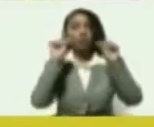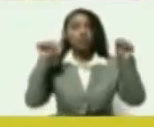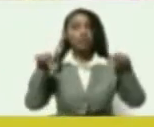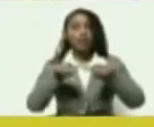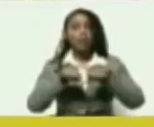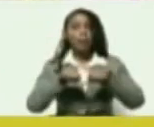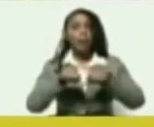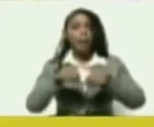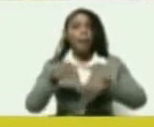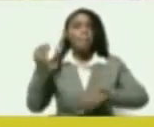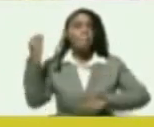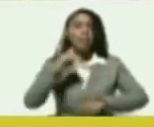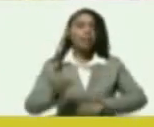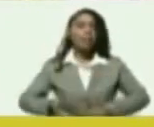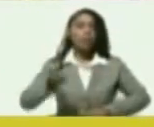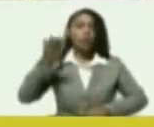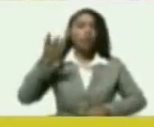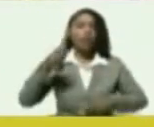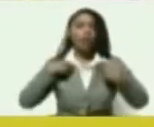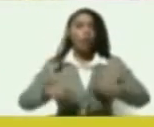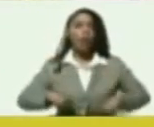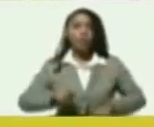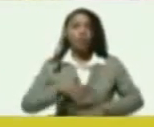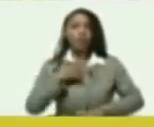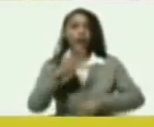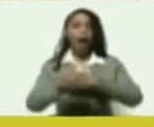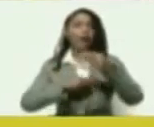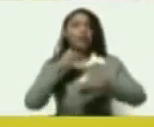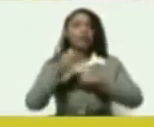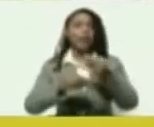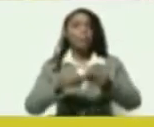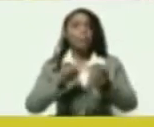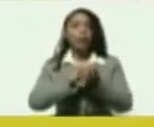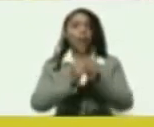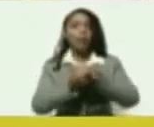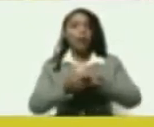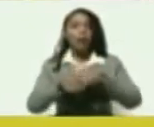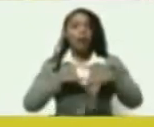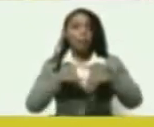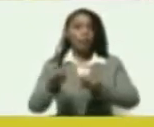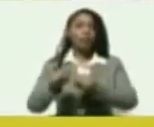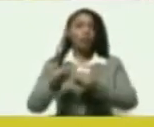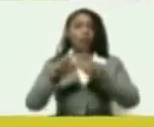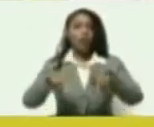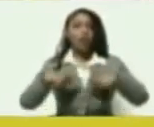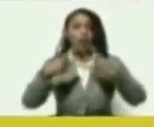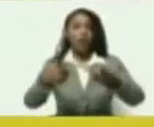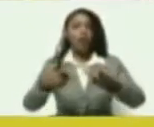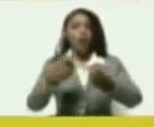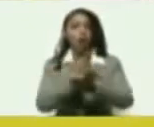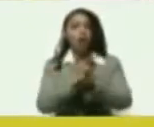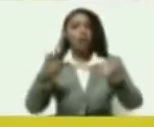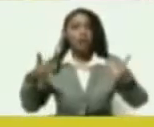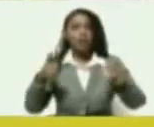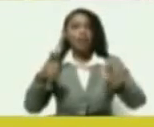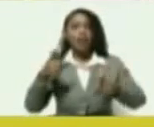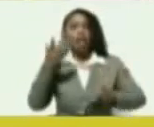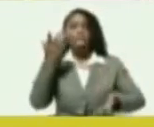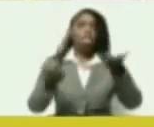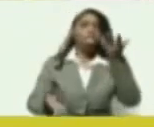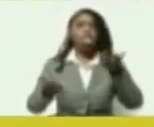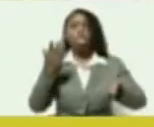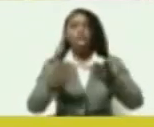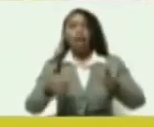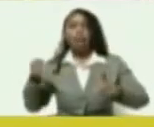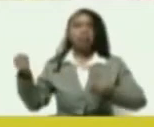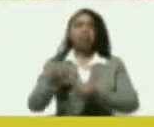más justo que la Socialism humanidad is the pueda crear para fairest sustituir el capitalismo neoliberal, system of a la humanities to desigualdad, replace a la